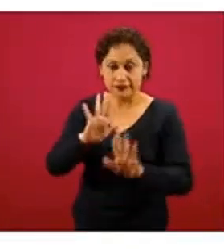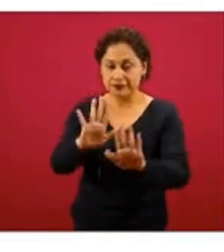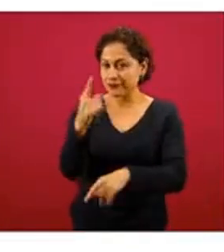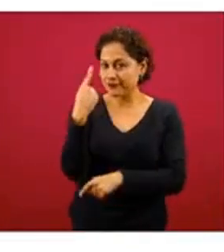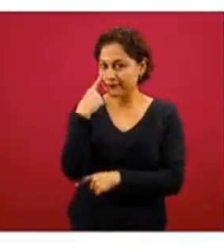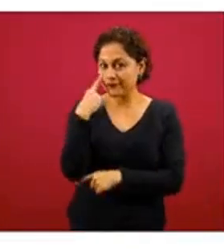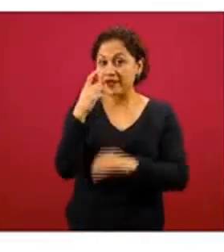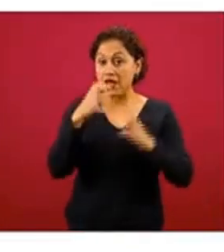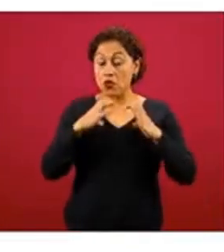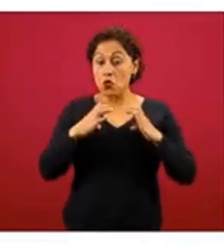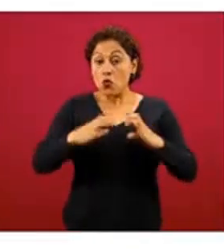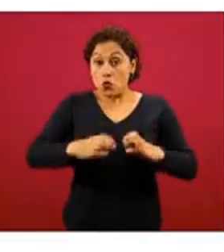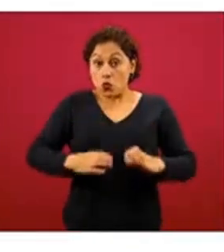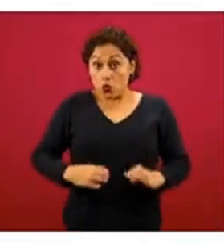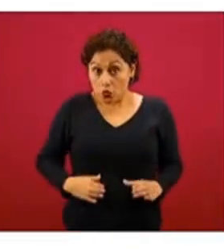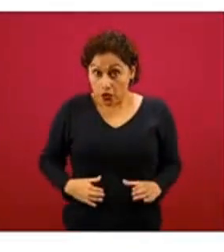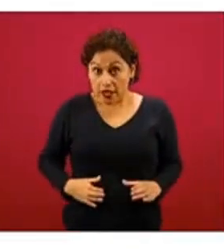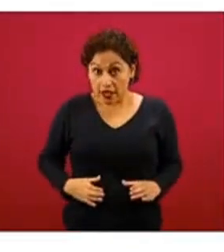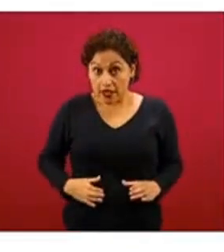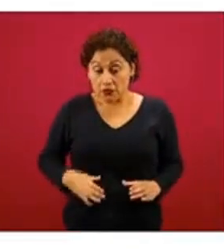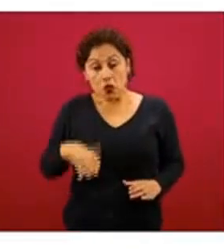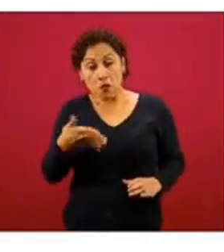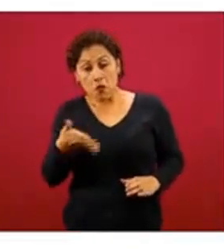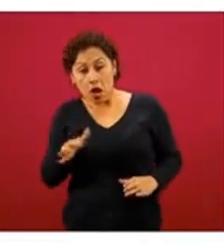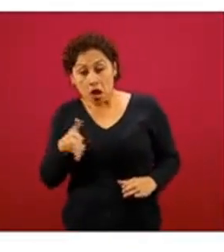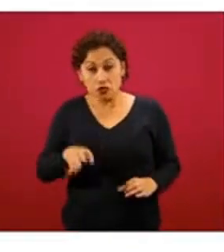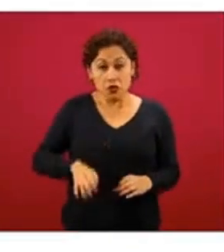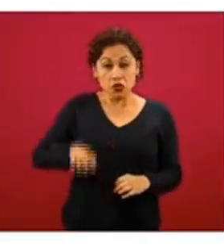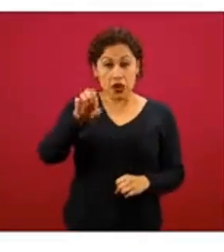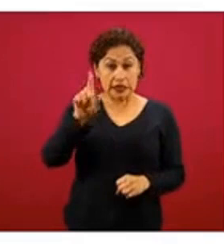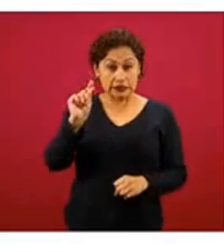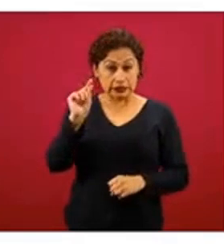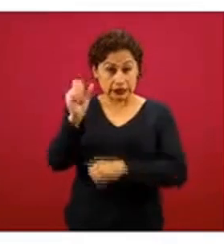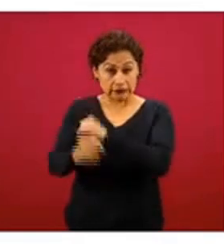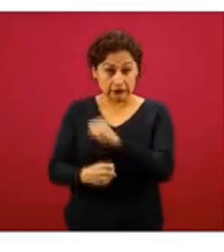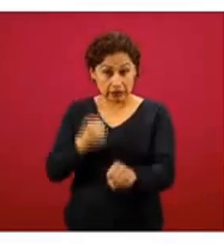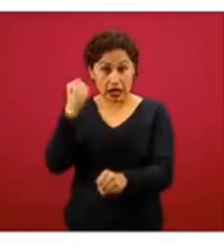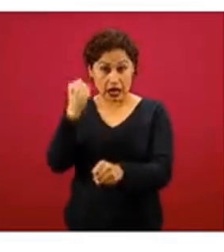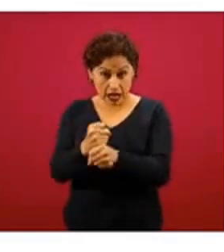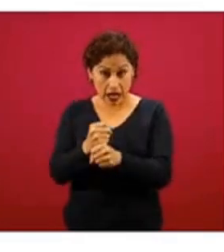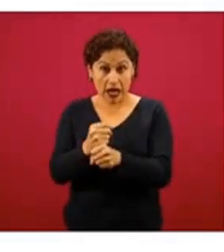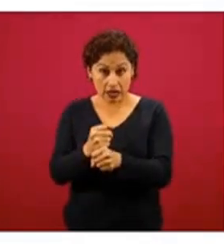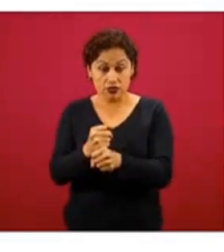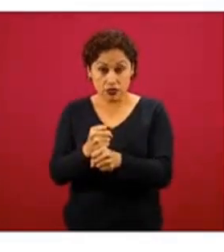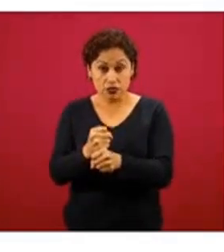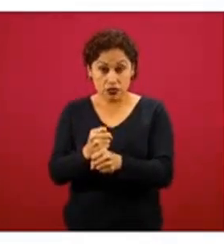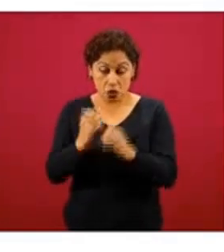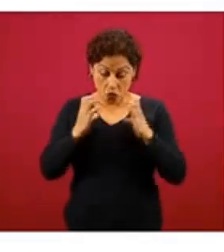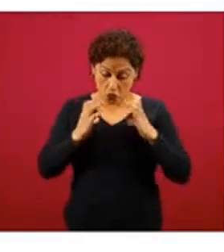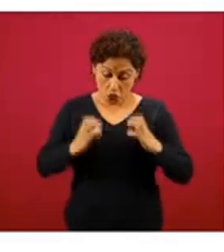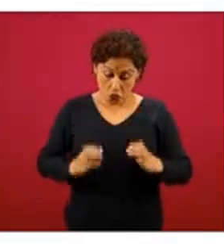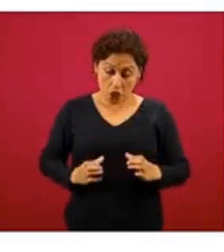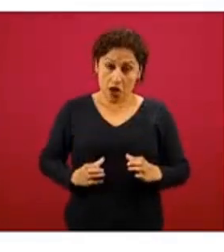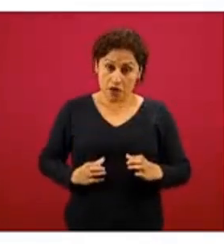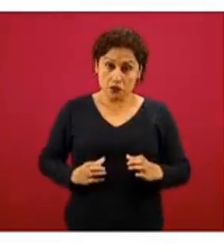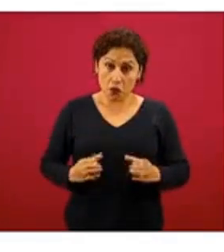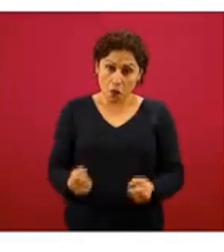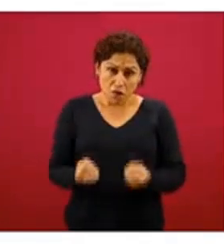individuo, esto calculado en la vida de 70 años, donde se mantiene en general el sistema inmune más o menos